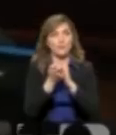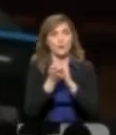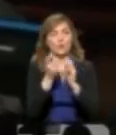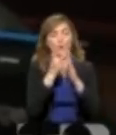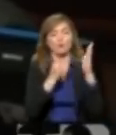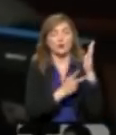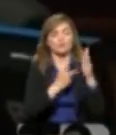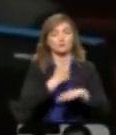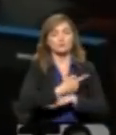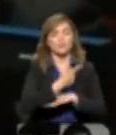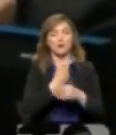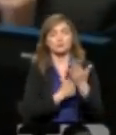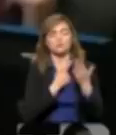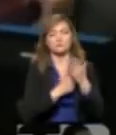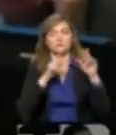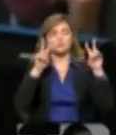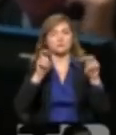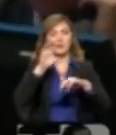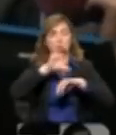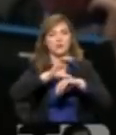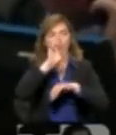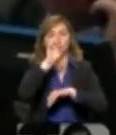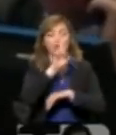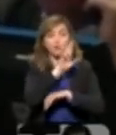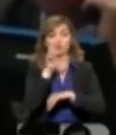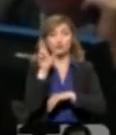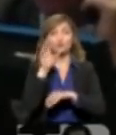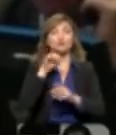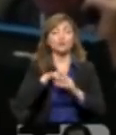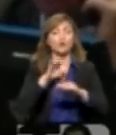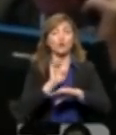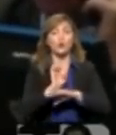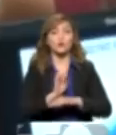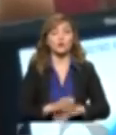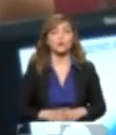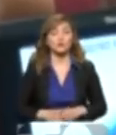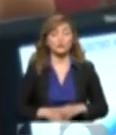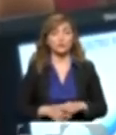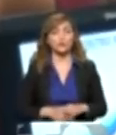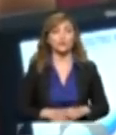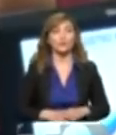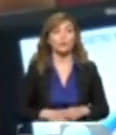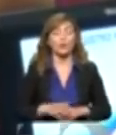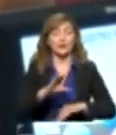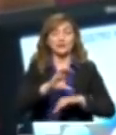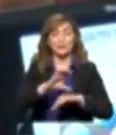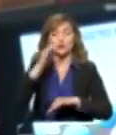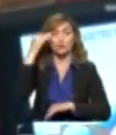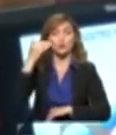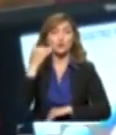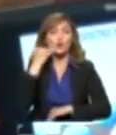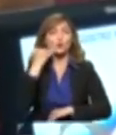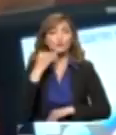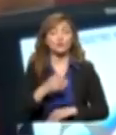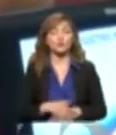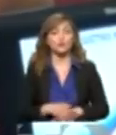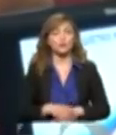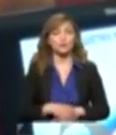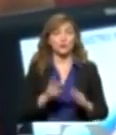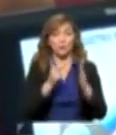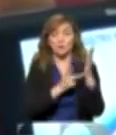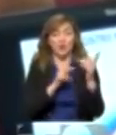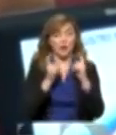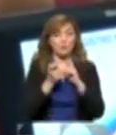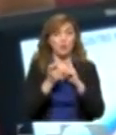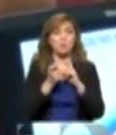se analice y se trate el tema de los centros de rehabilitación del país, incluso este centro de menores infractores. El cambio fue aceptado